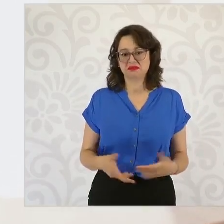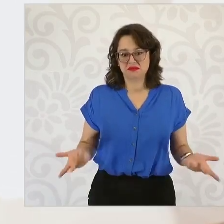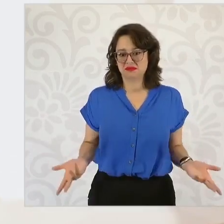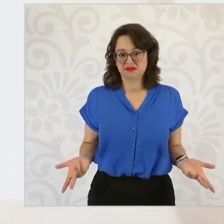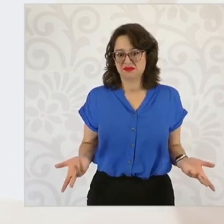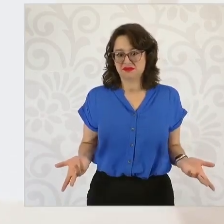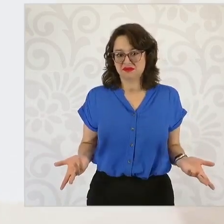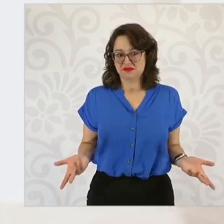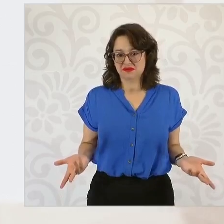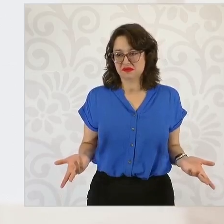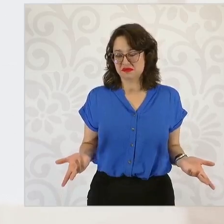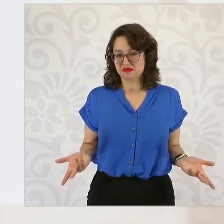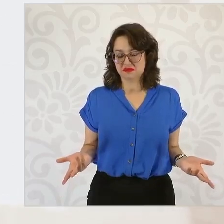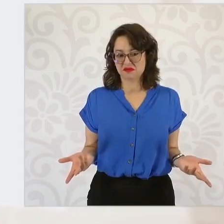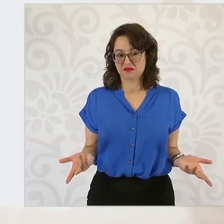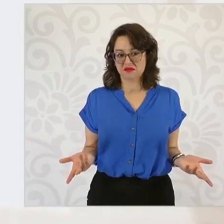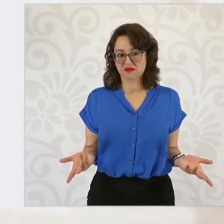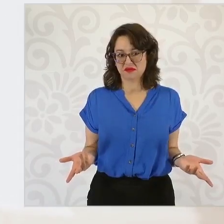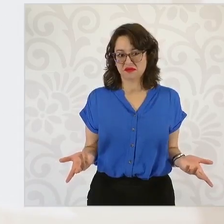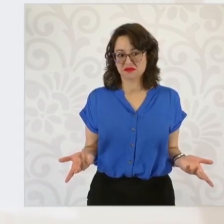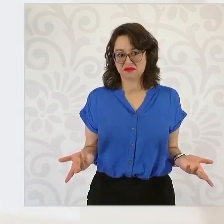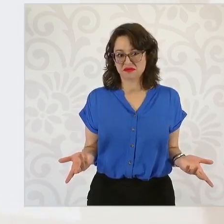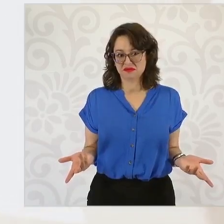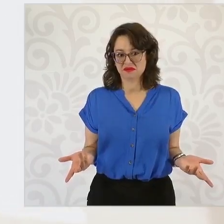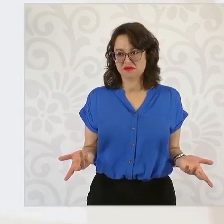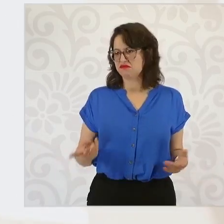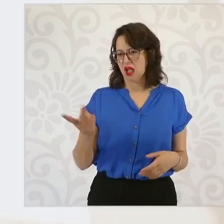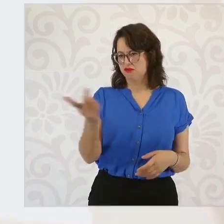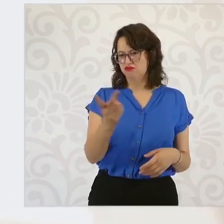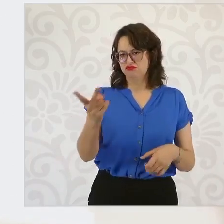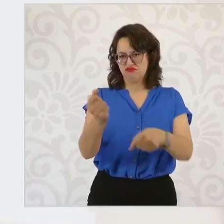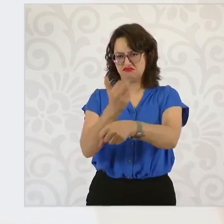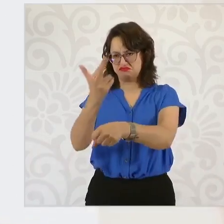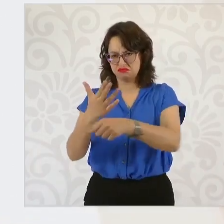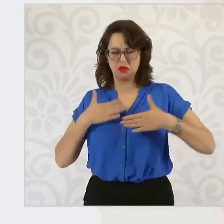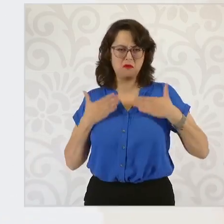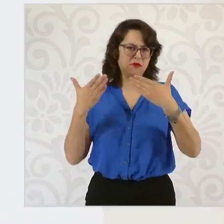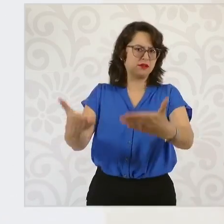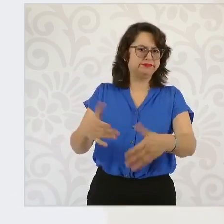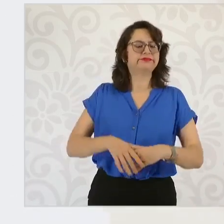Si llevan, yo confío plenamente en los secretarios.